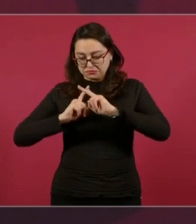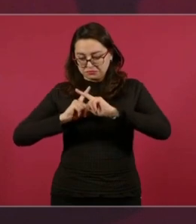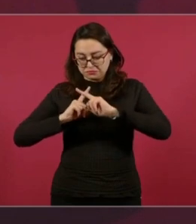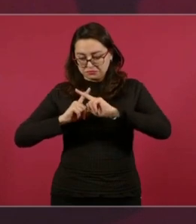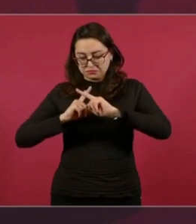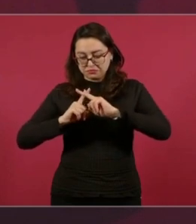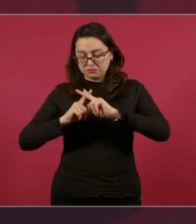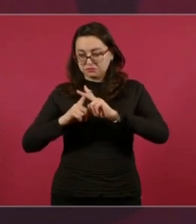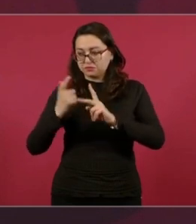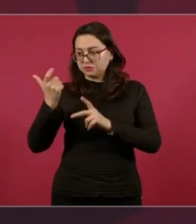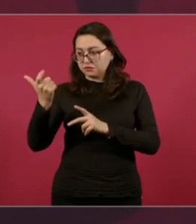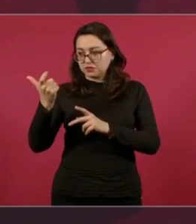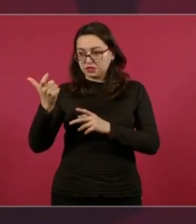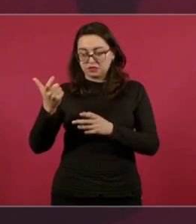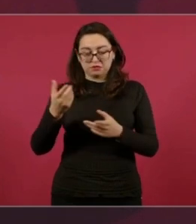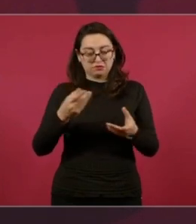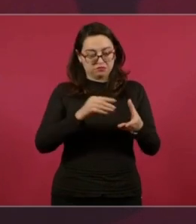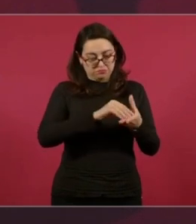y que devuelva